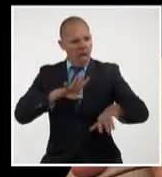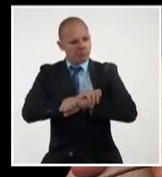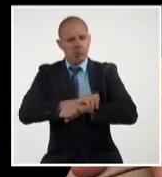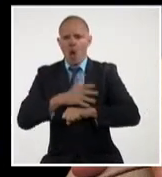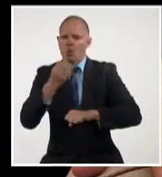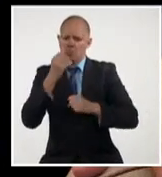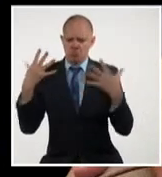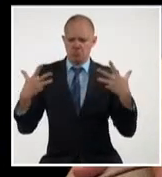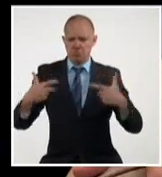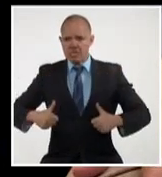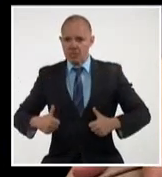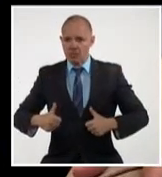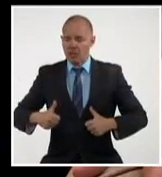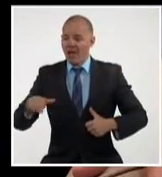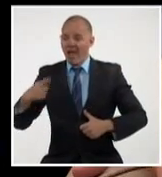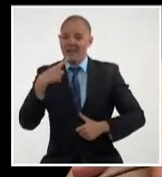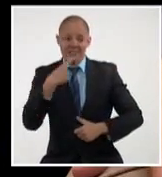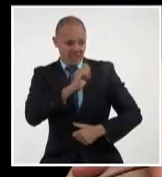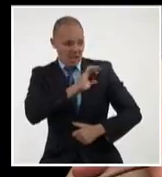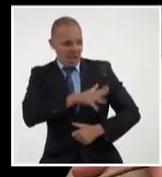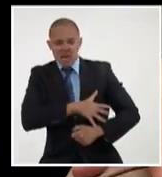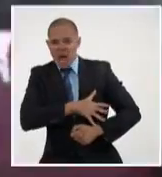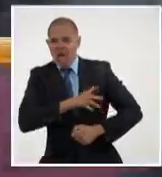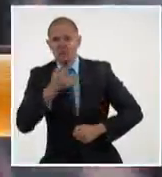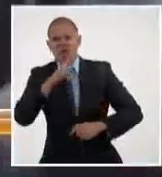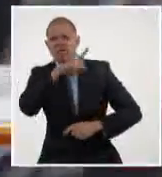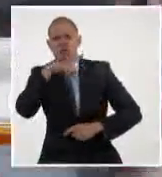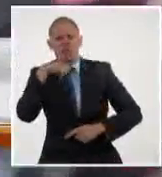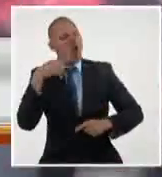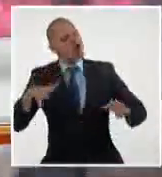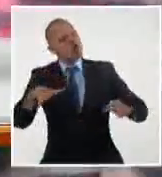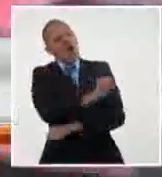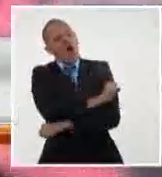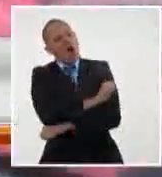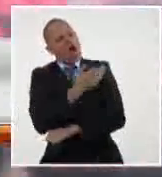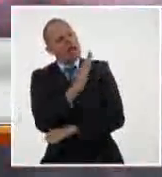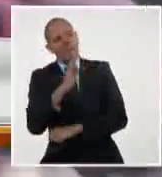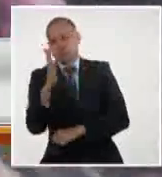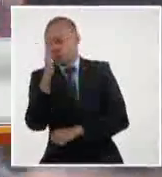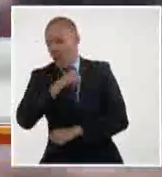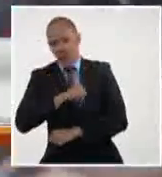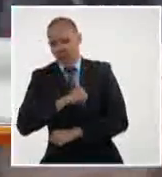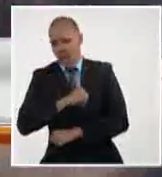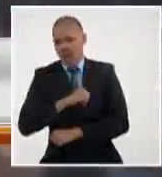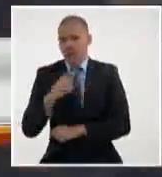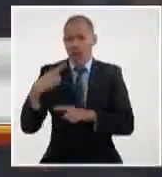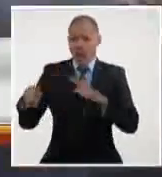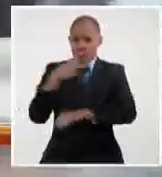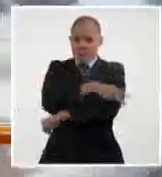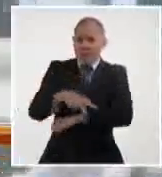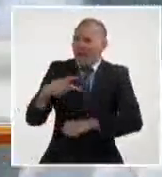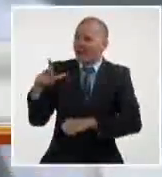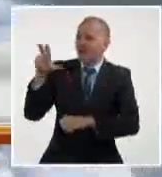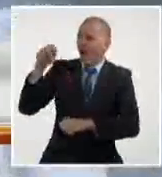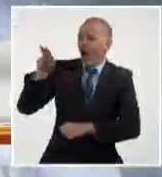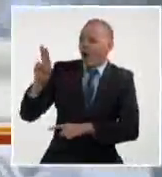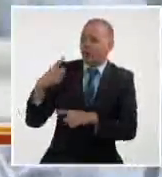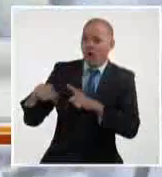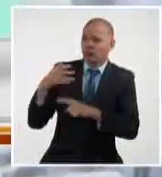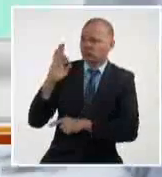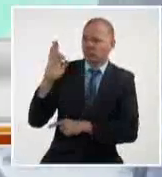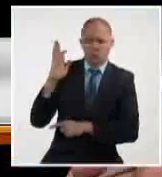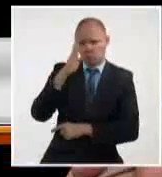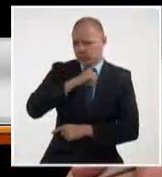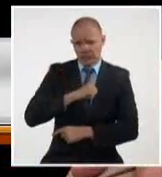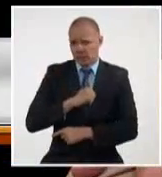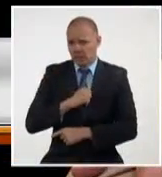limpieza étnica, y no respeta ni tiene ninguna consideración con la ley internacional, y aplica los medios de